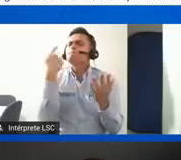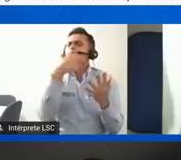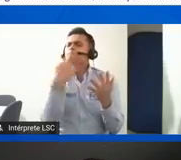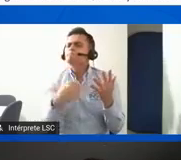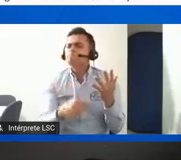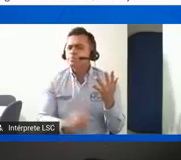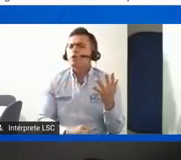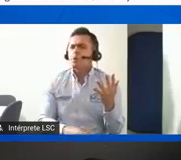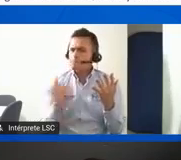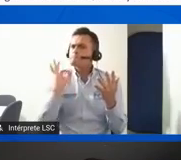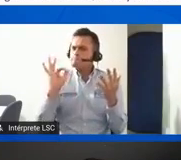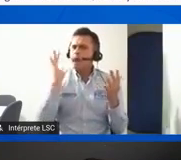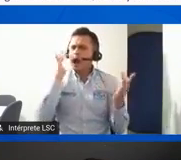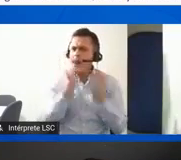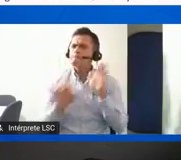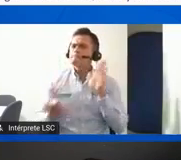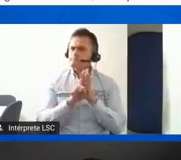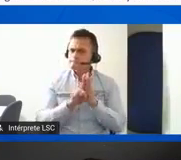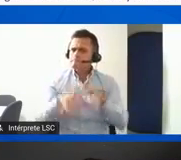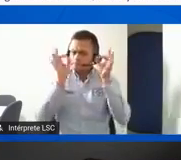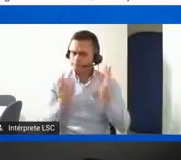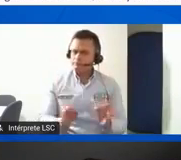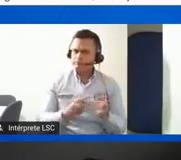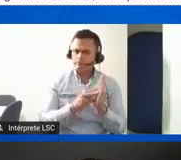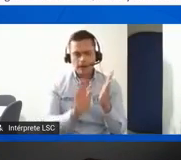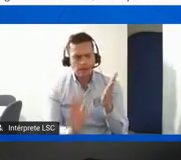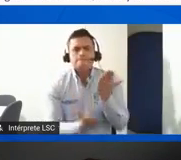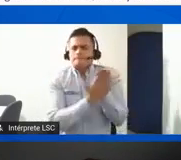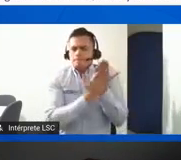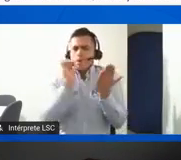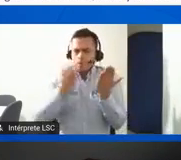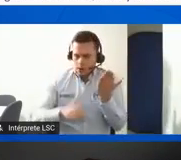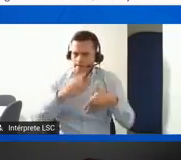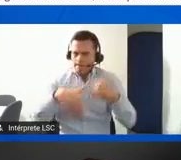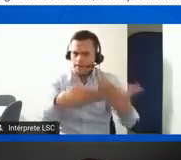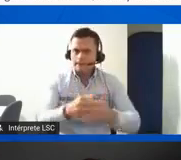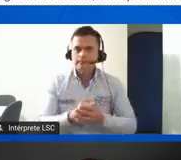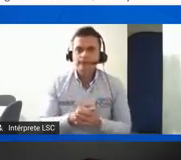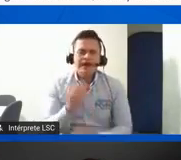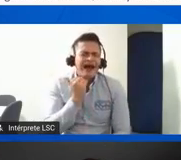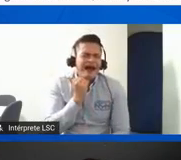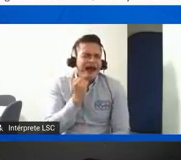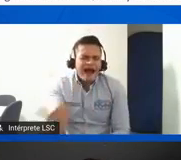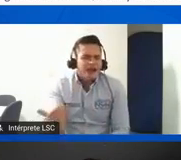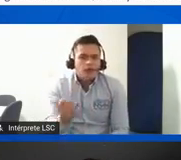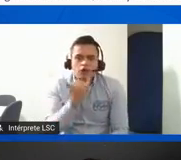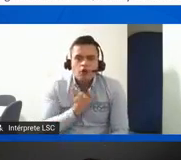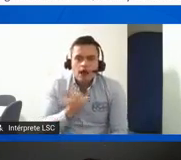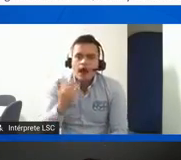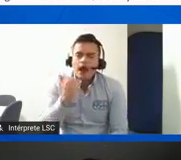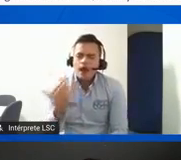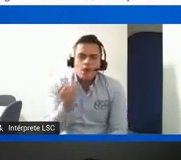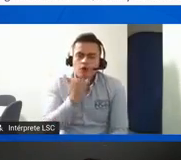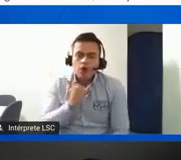que tendrían una legislatura más para poderse salvar. Por algún error de secretaría o de leyes lo estaban